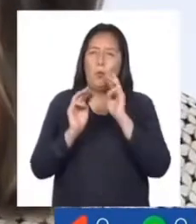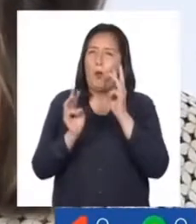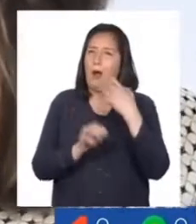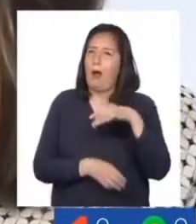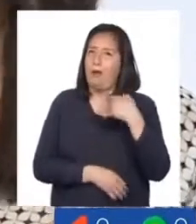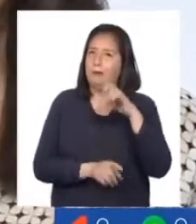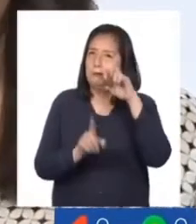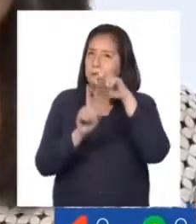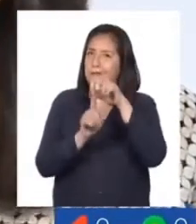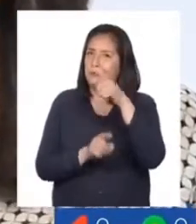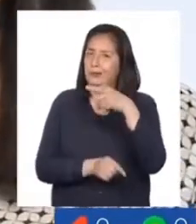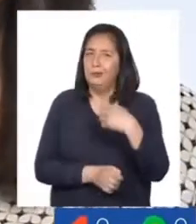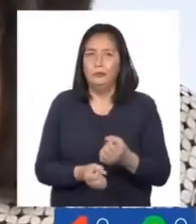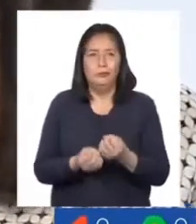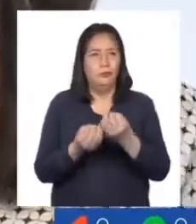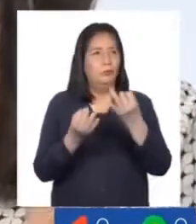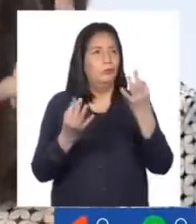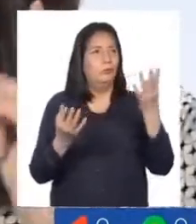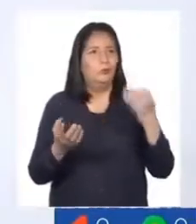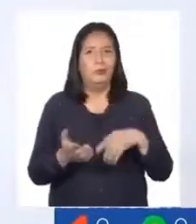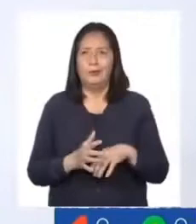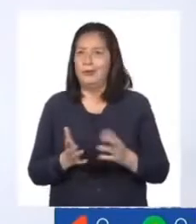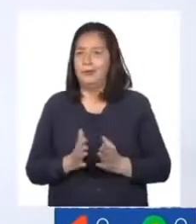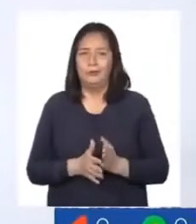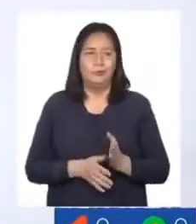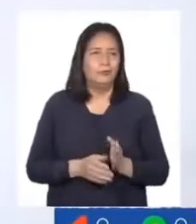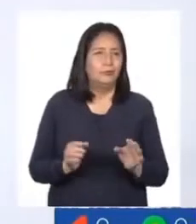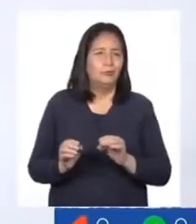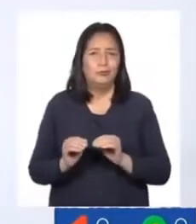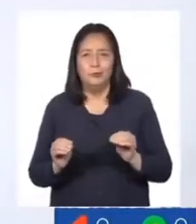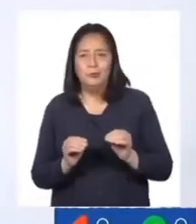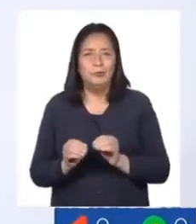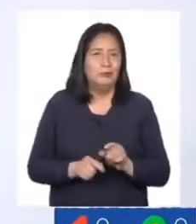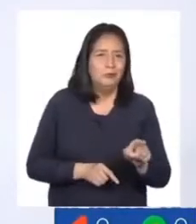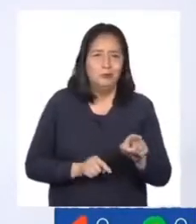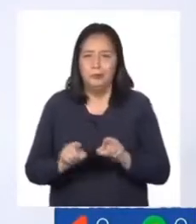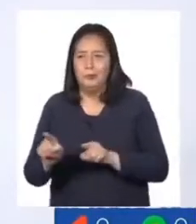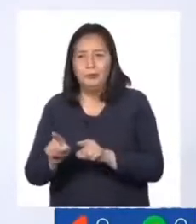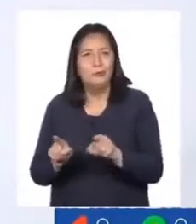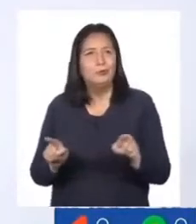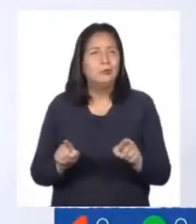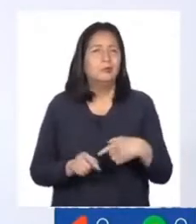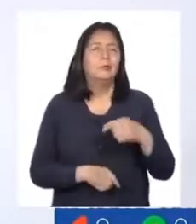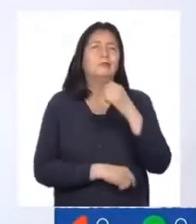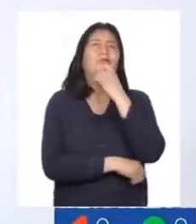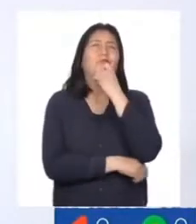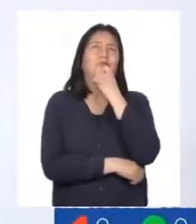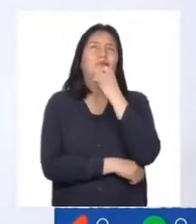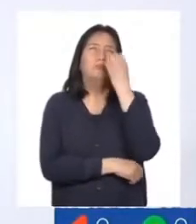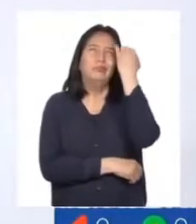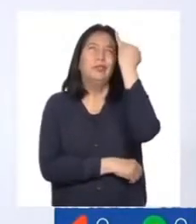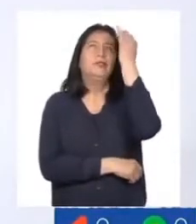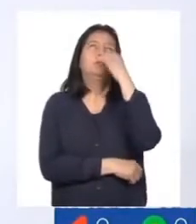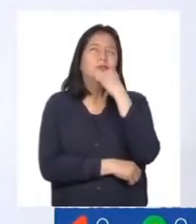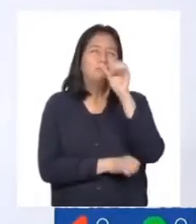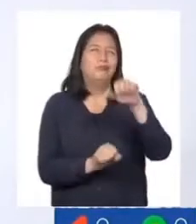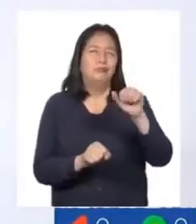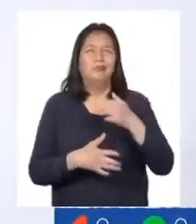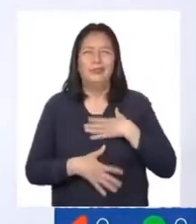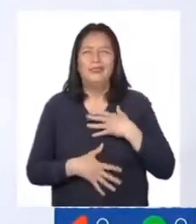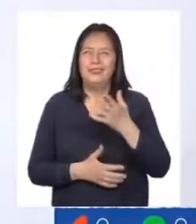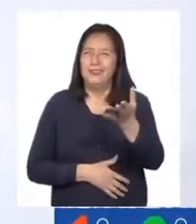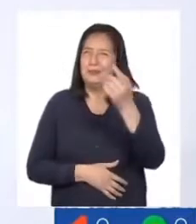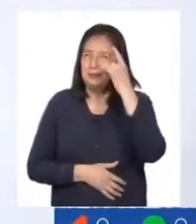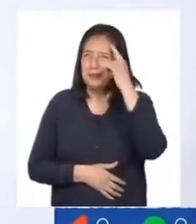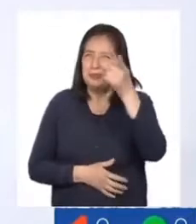¿Pudieron identificar en cuántas direcciones realizó sus desplazamientos? Todo esto me ha dado una idea muy divertida. ¿Qué